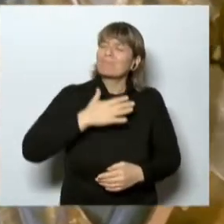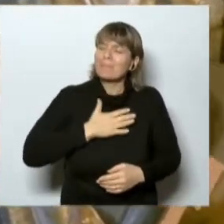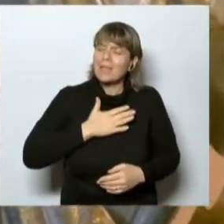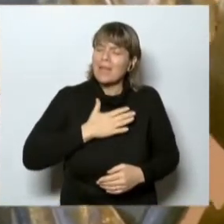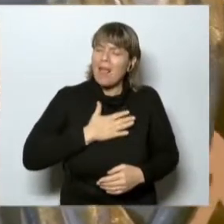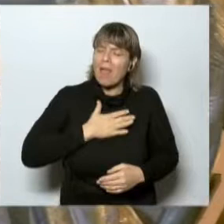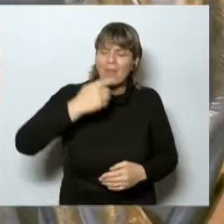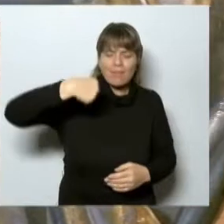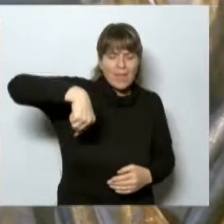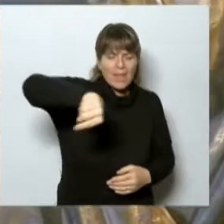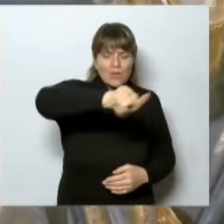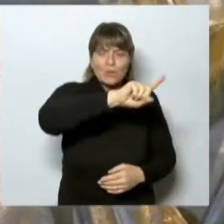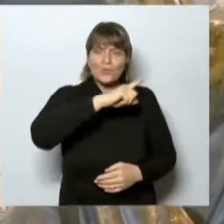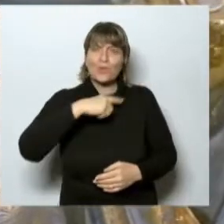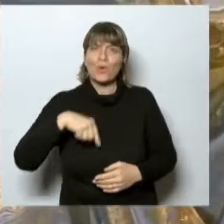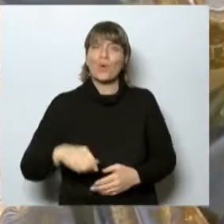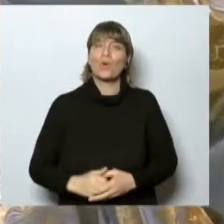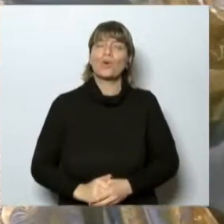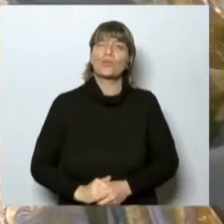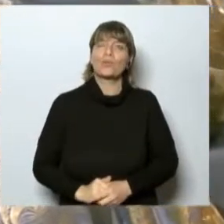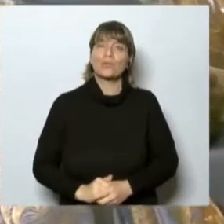se apiade de